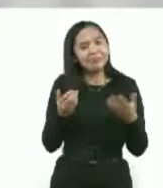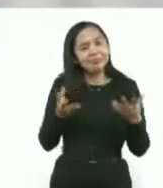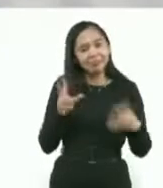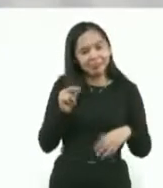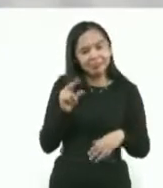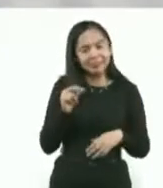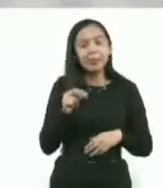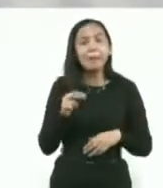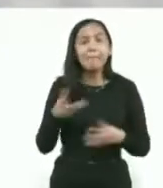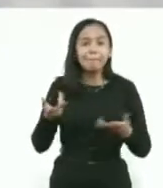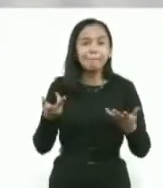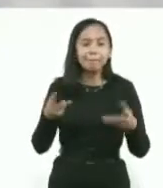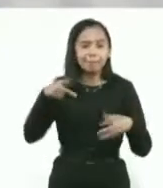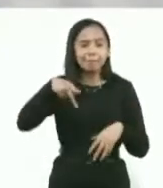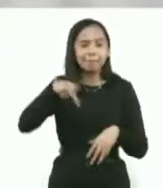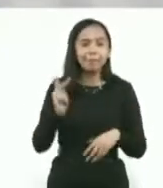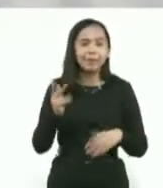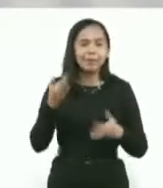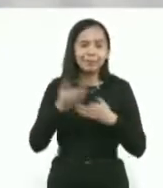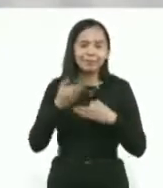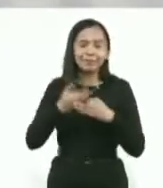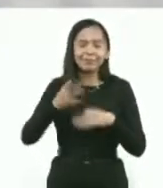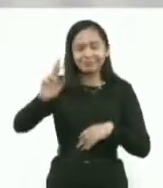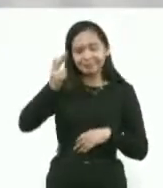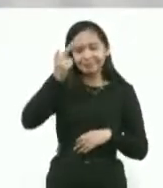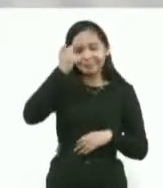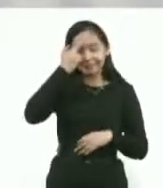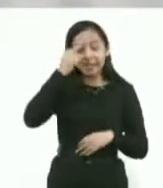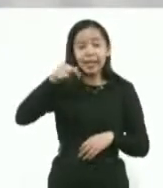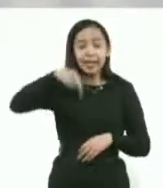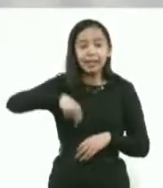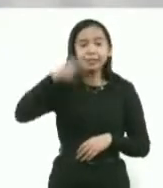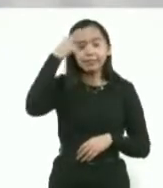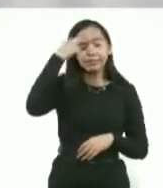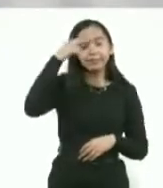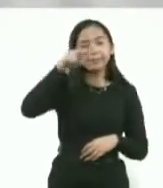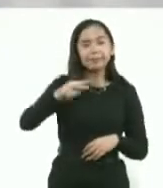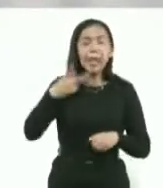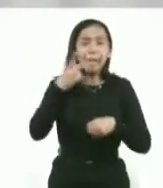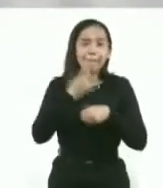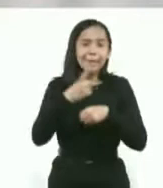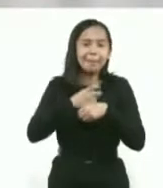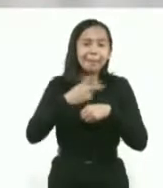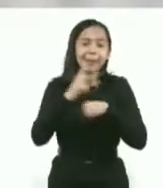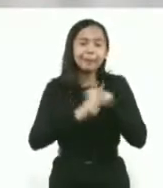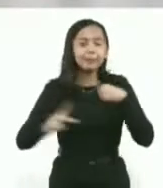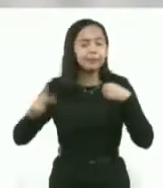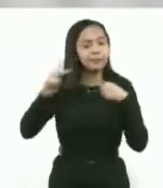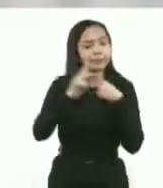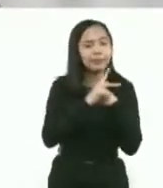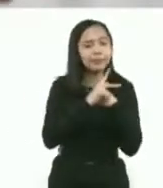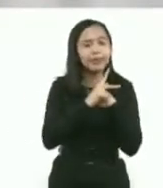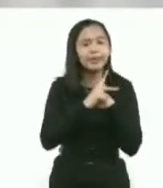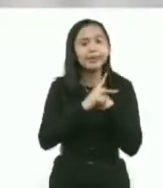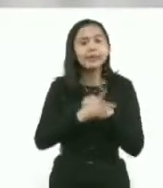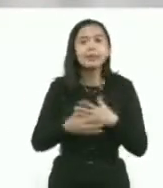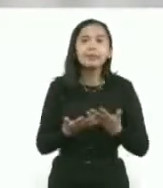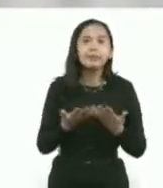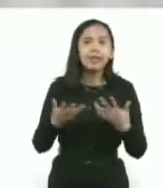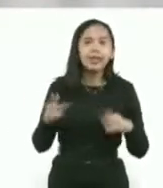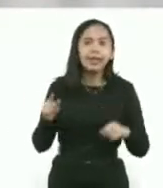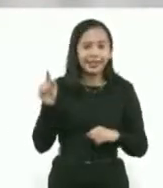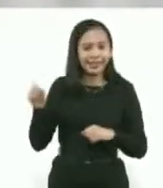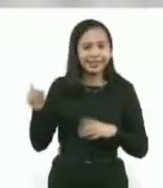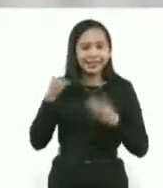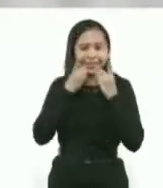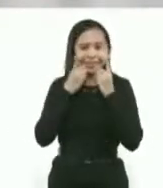ha estado vigente y consolidándose. México es uno de los primeros países, una década después de